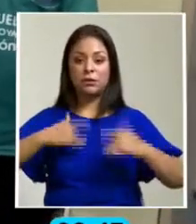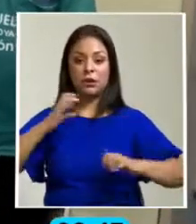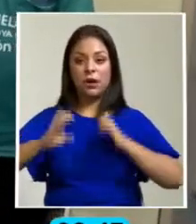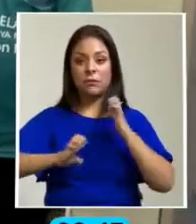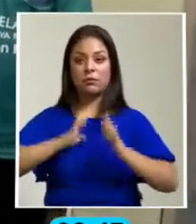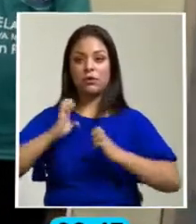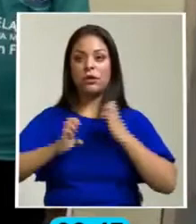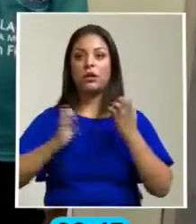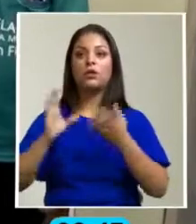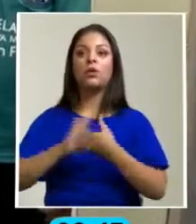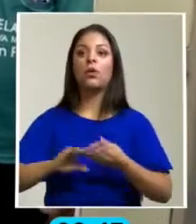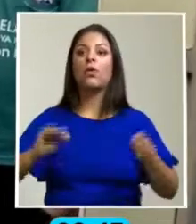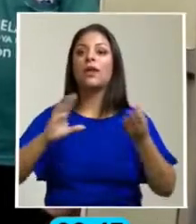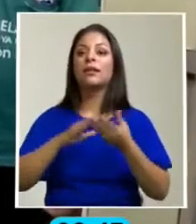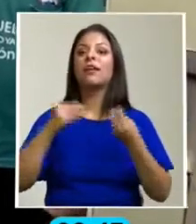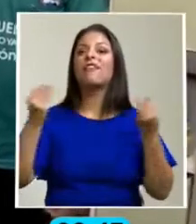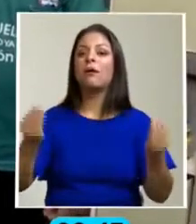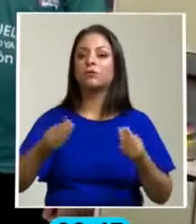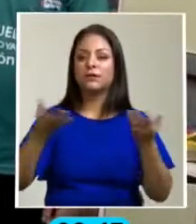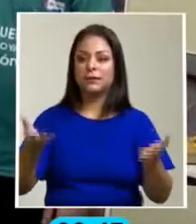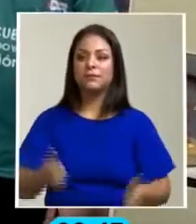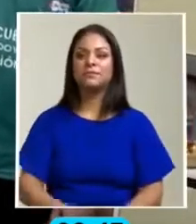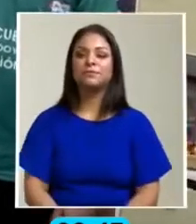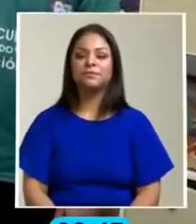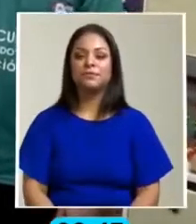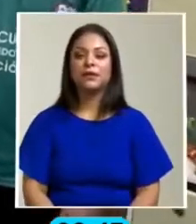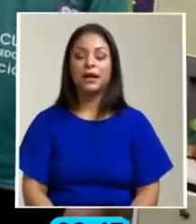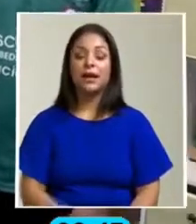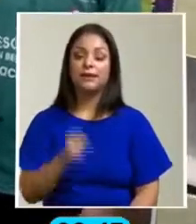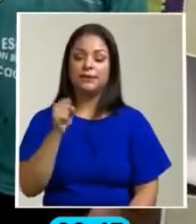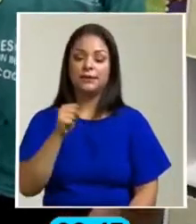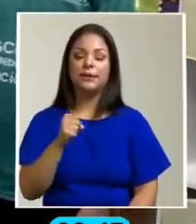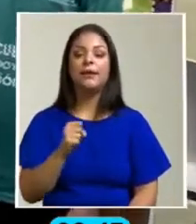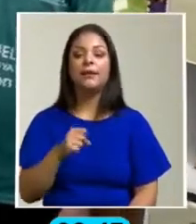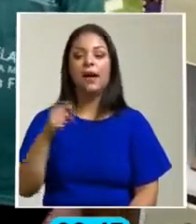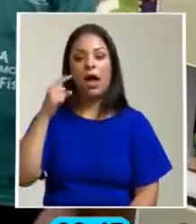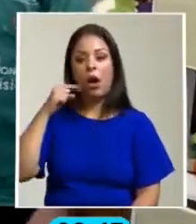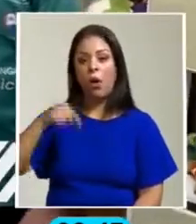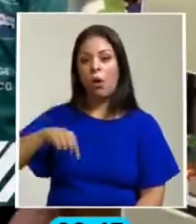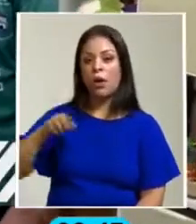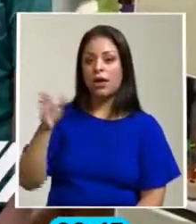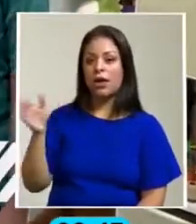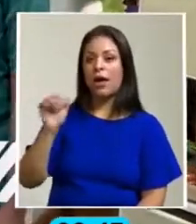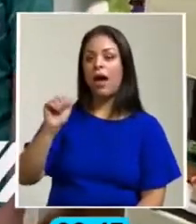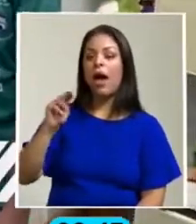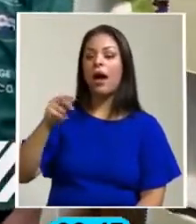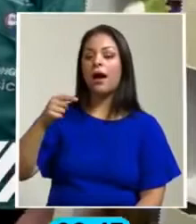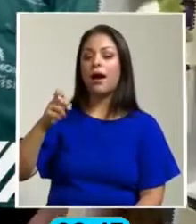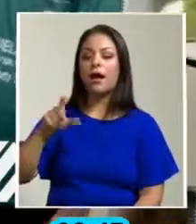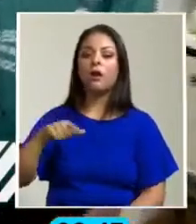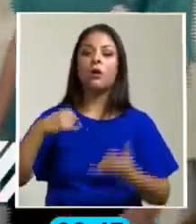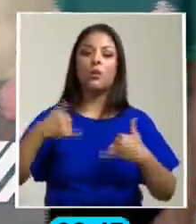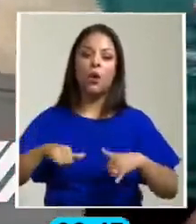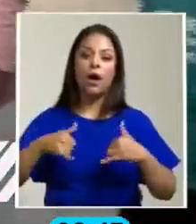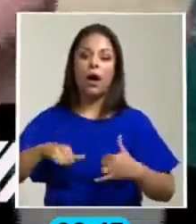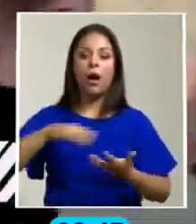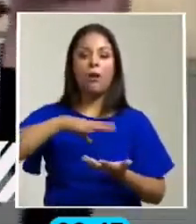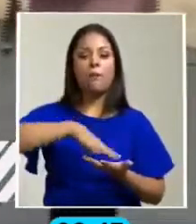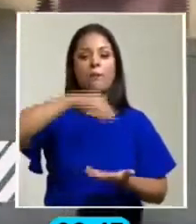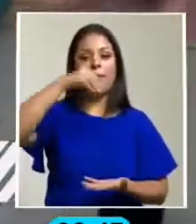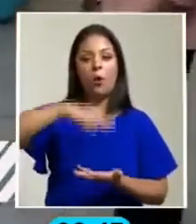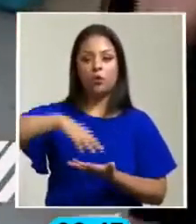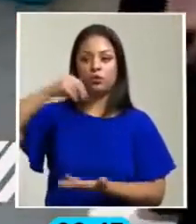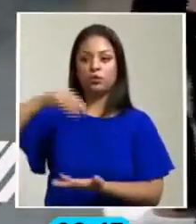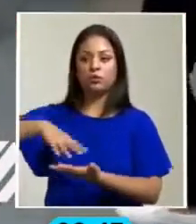coméntenos qué vamos a hacer. Claro que sí, niña. Hoy Ángel va a hacer el juego de los bolos, pero representa los valores.